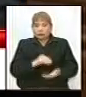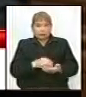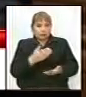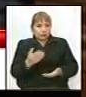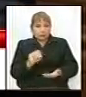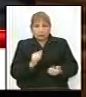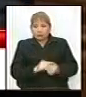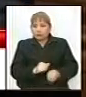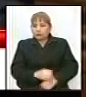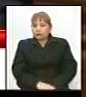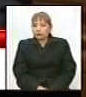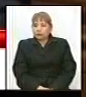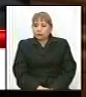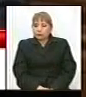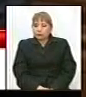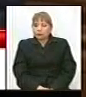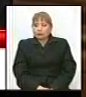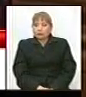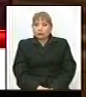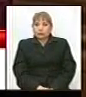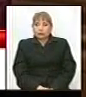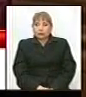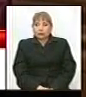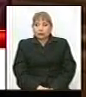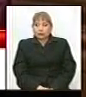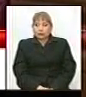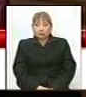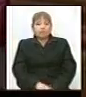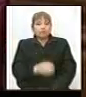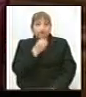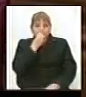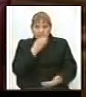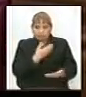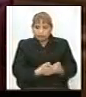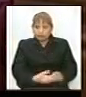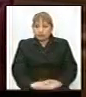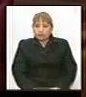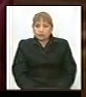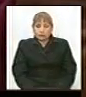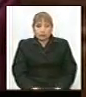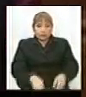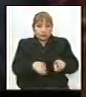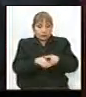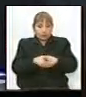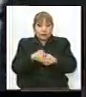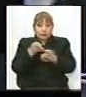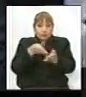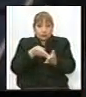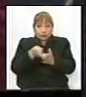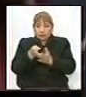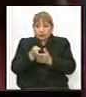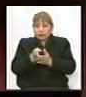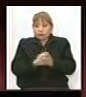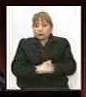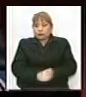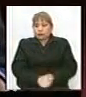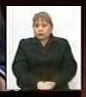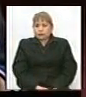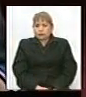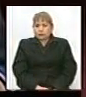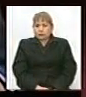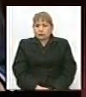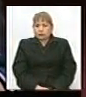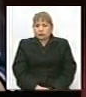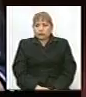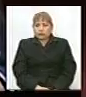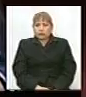presidente. Gracias, congresista Müller. Bueno, de la misma línea, sí, ¿algún otro congresista desea usar la palabra? Sí,